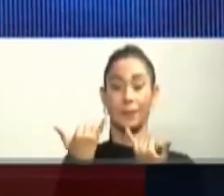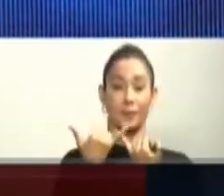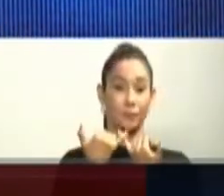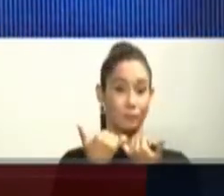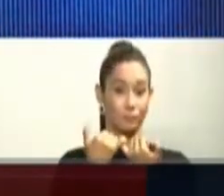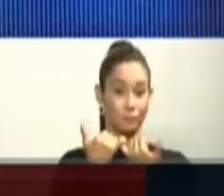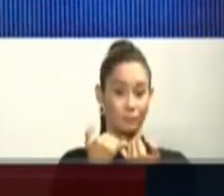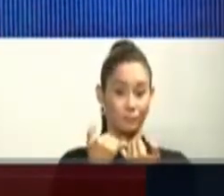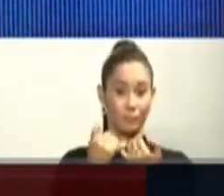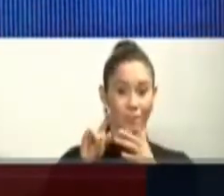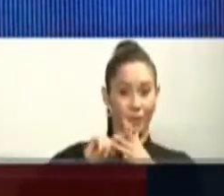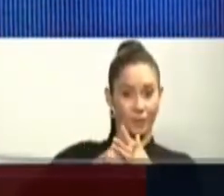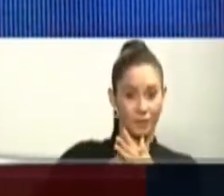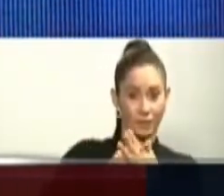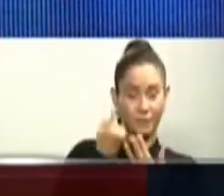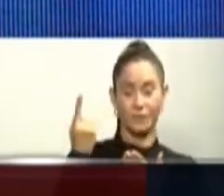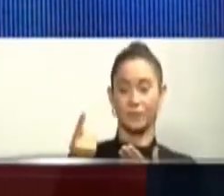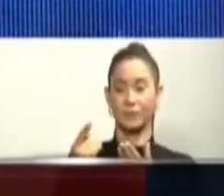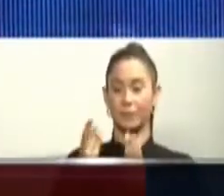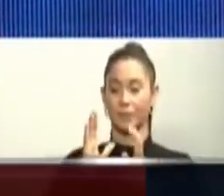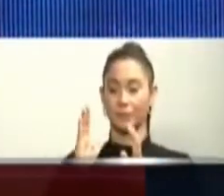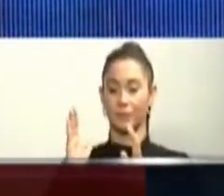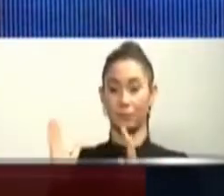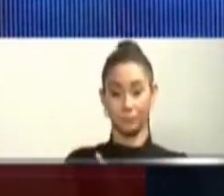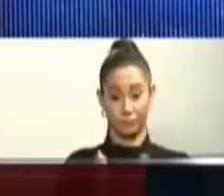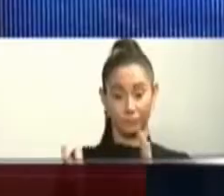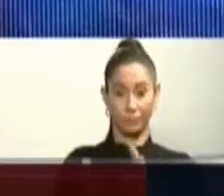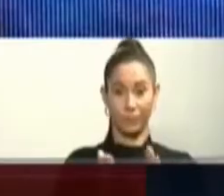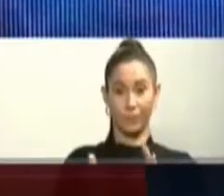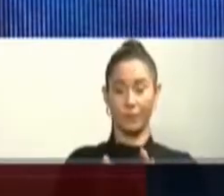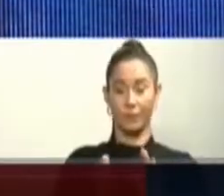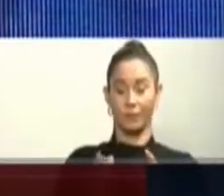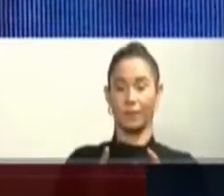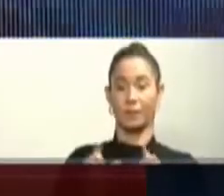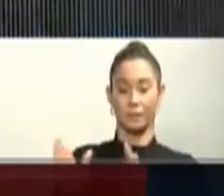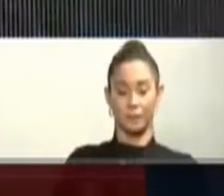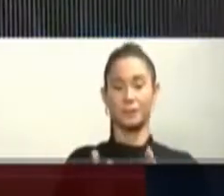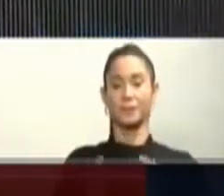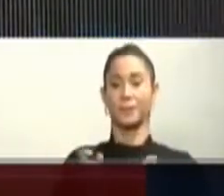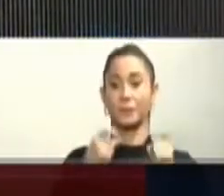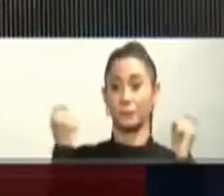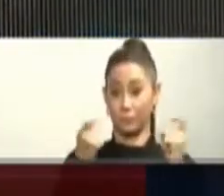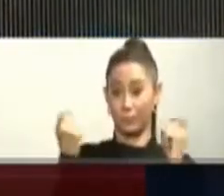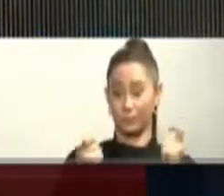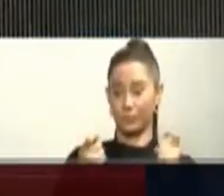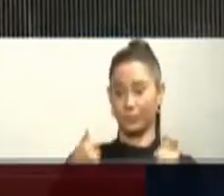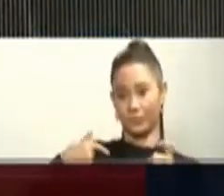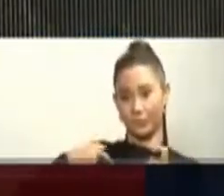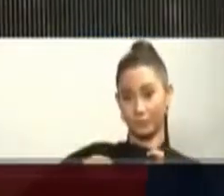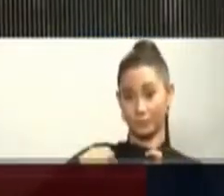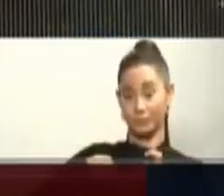ella organizaba los mítines y las protestas y yo las cubría como periodista.